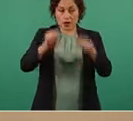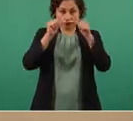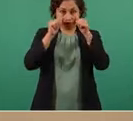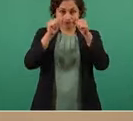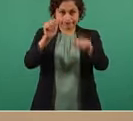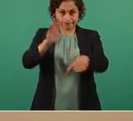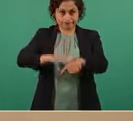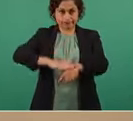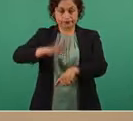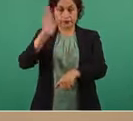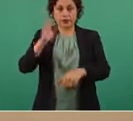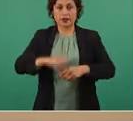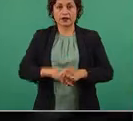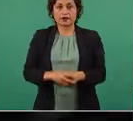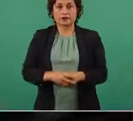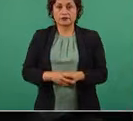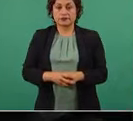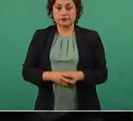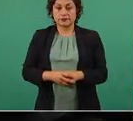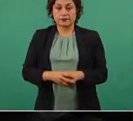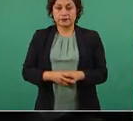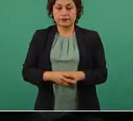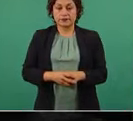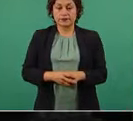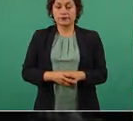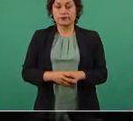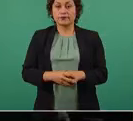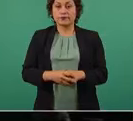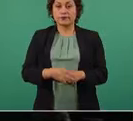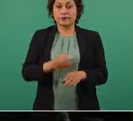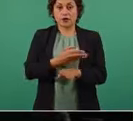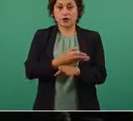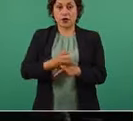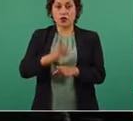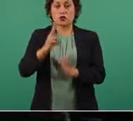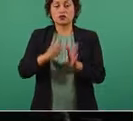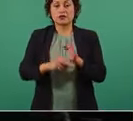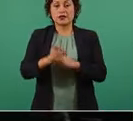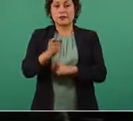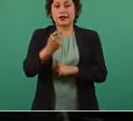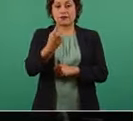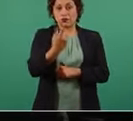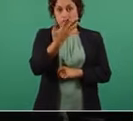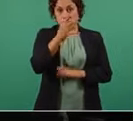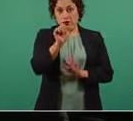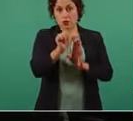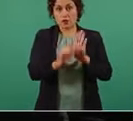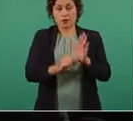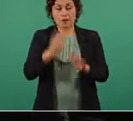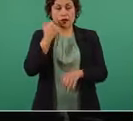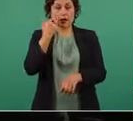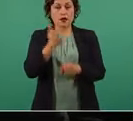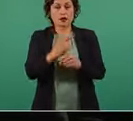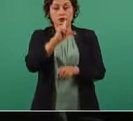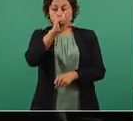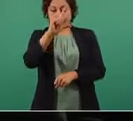prioritaria, en los primeros cinco meses del 2021 se registró una baja de